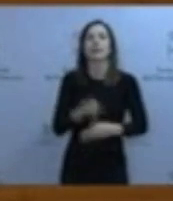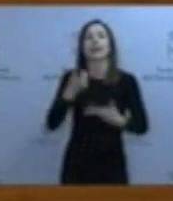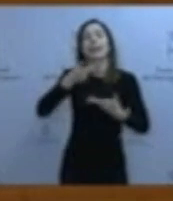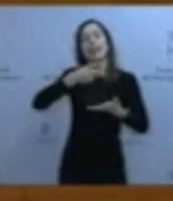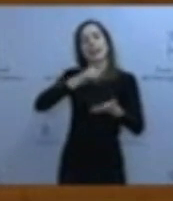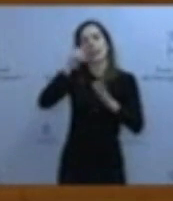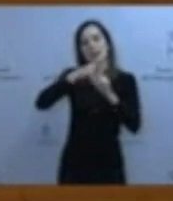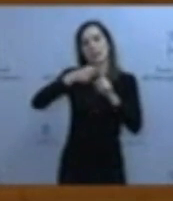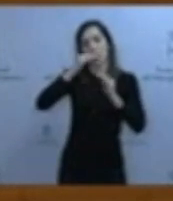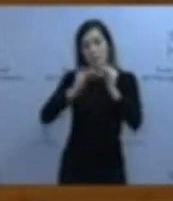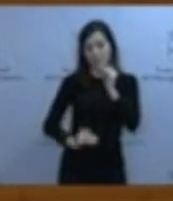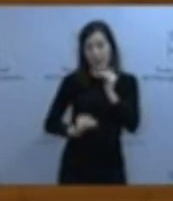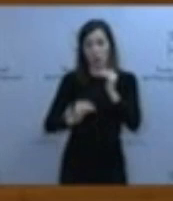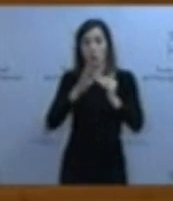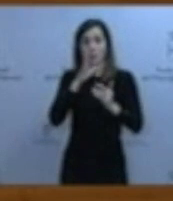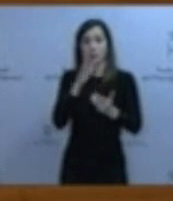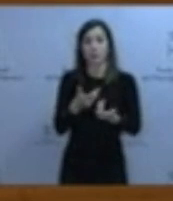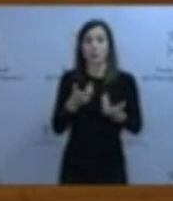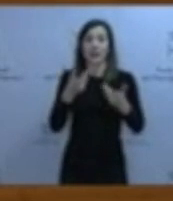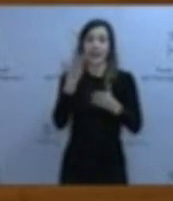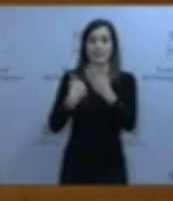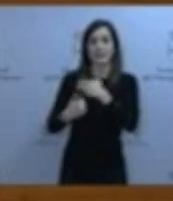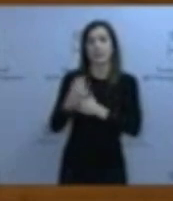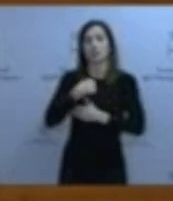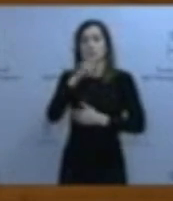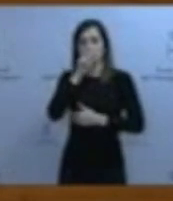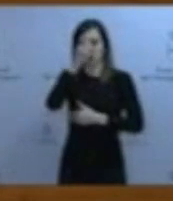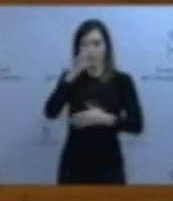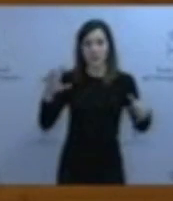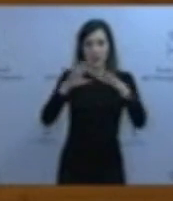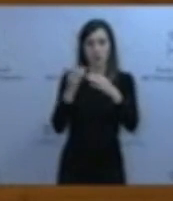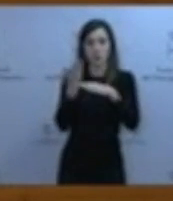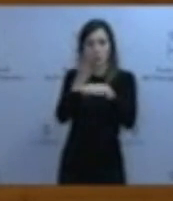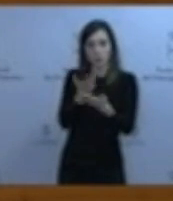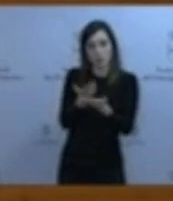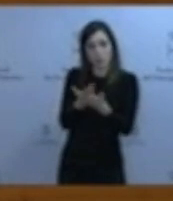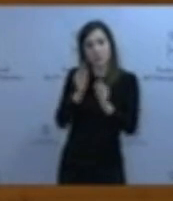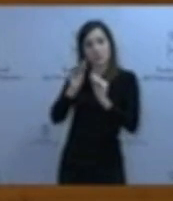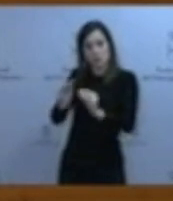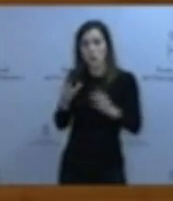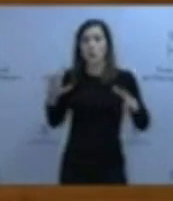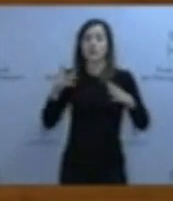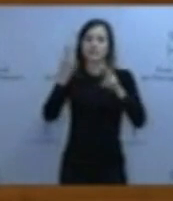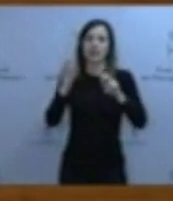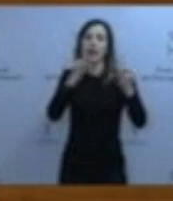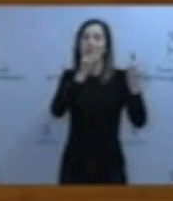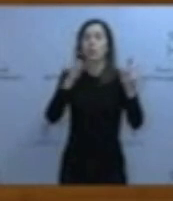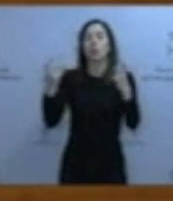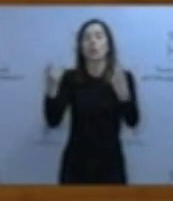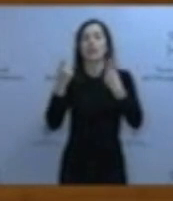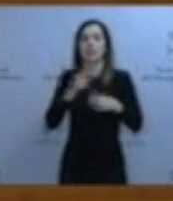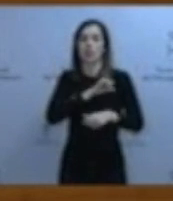rendimiento. Y como ayer mismo les recordaba en relación a su propuesta o su interpelación sobre la educación concertada, en el último informe de